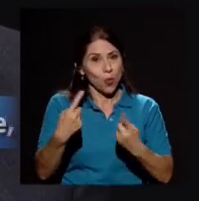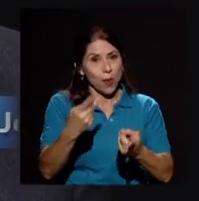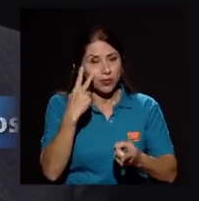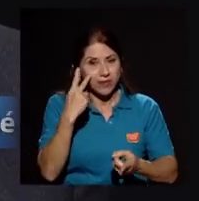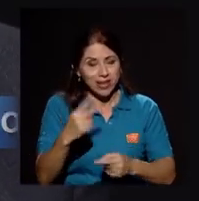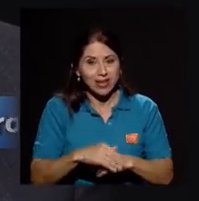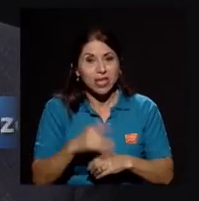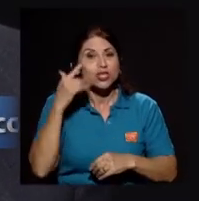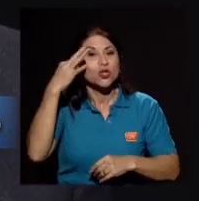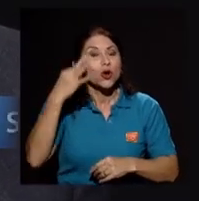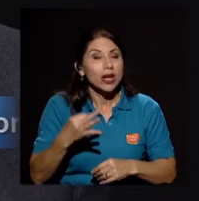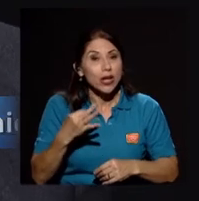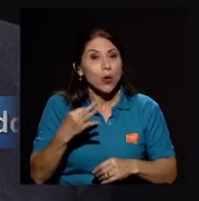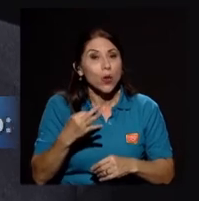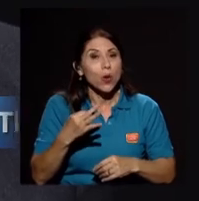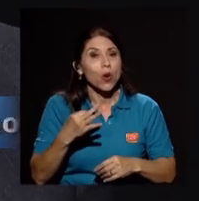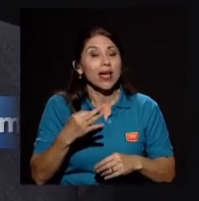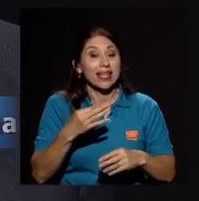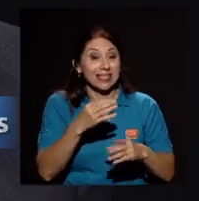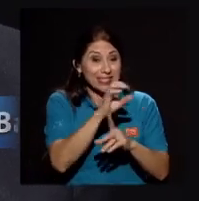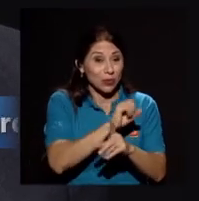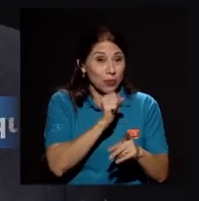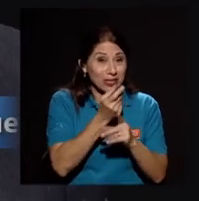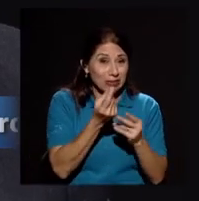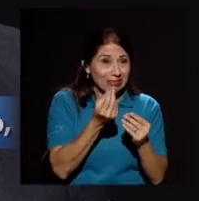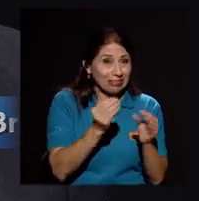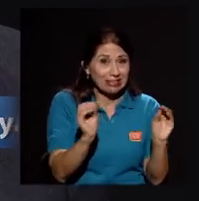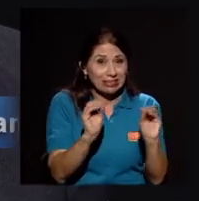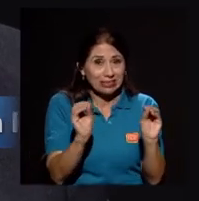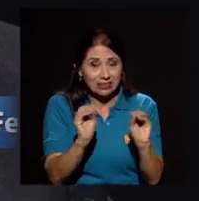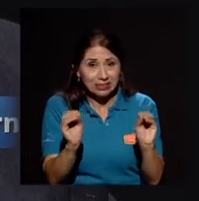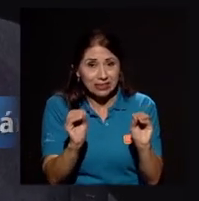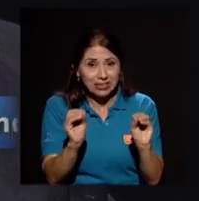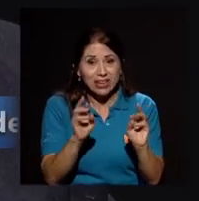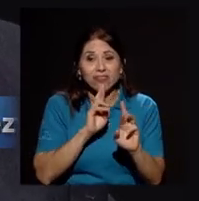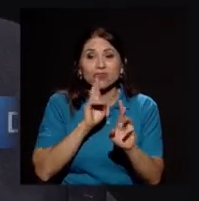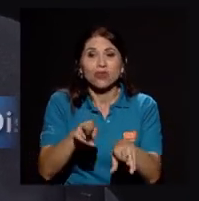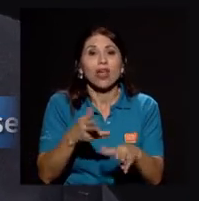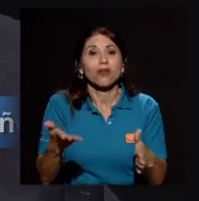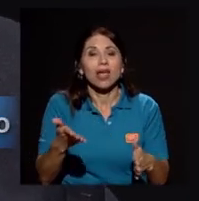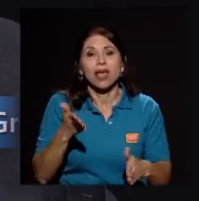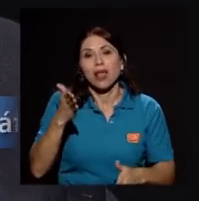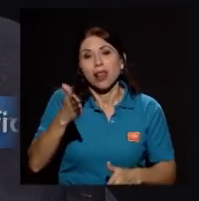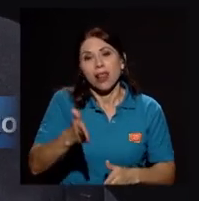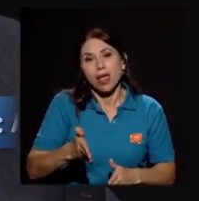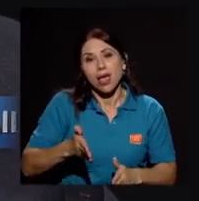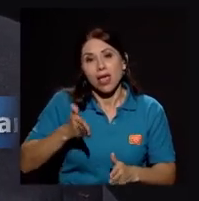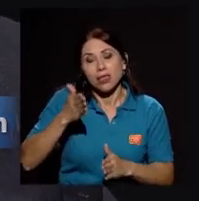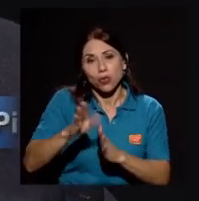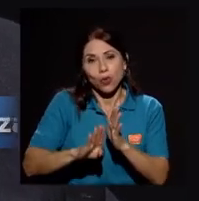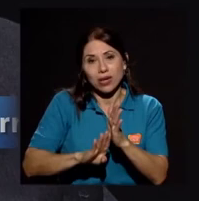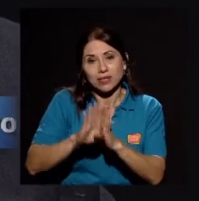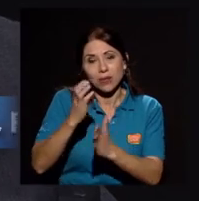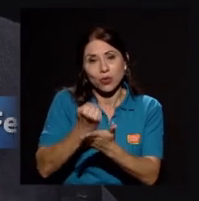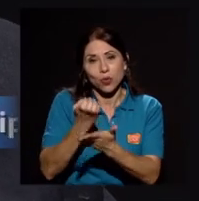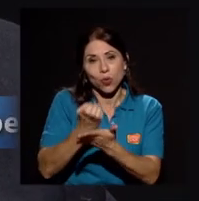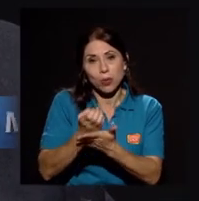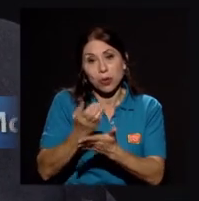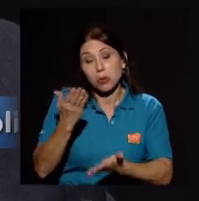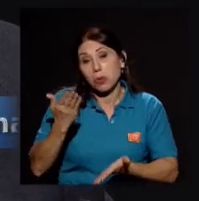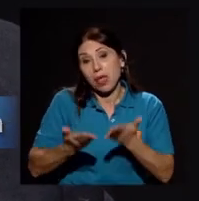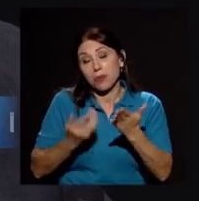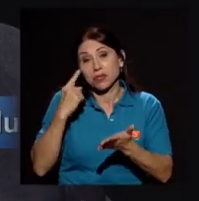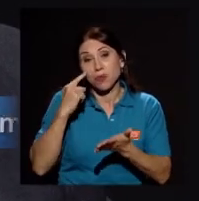de la situación fiscal compleja va a ser el lento crecimiento económico va a ser lento crecimiento económico ya sea porque las tasas de